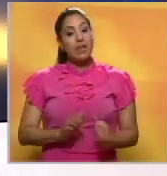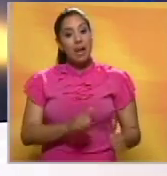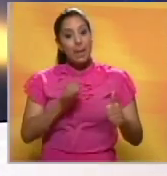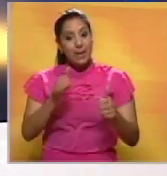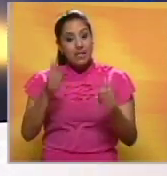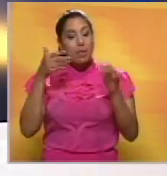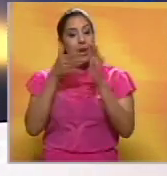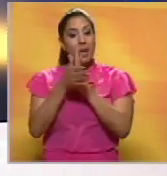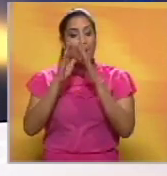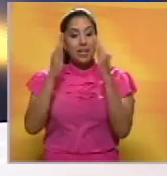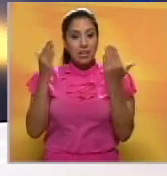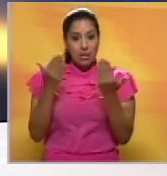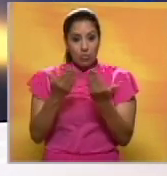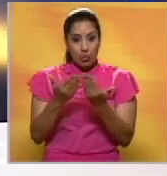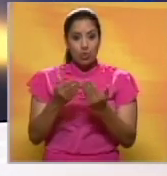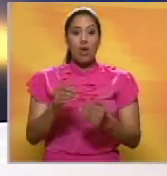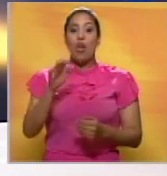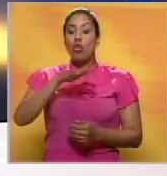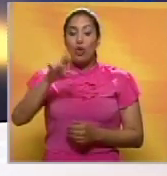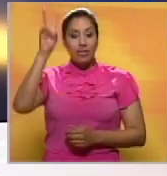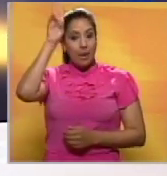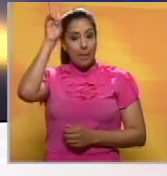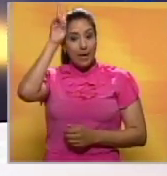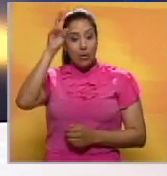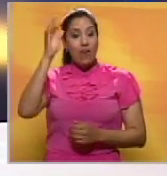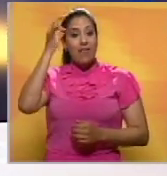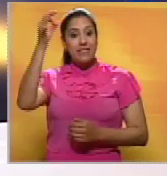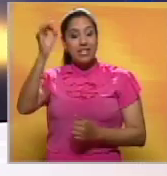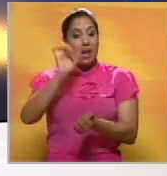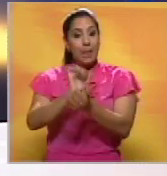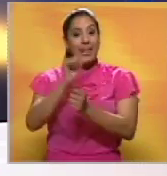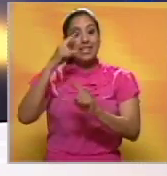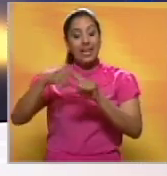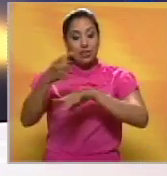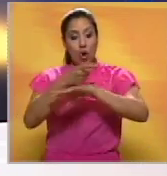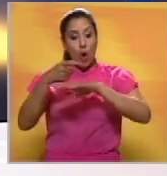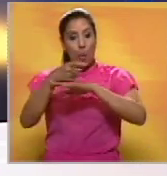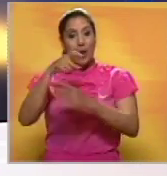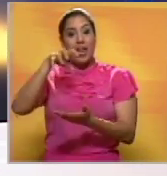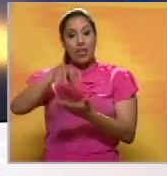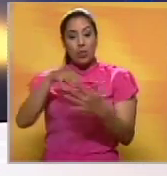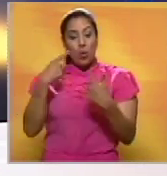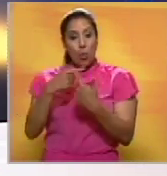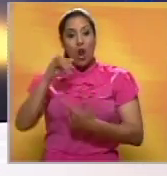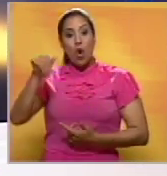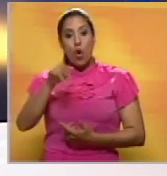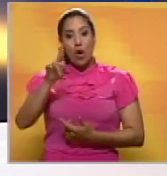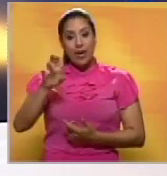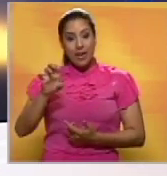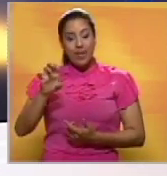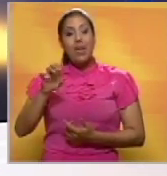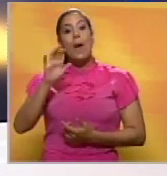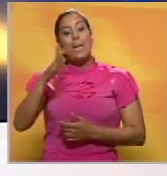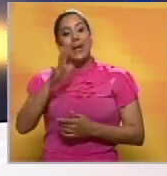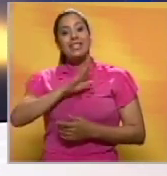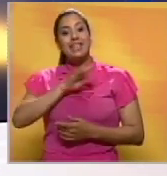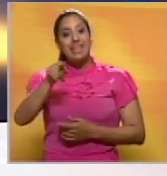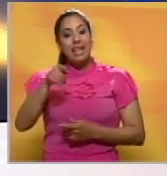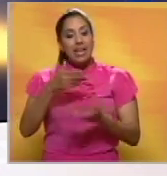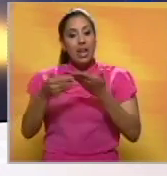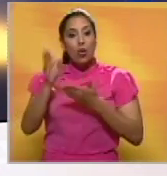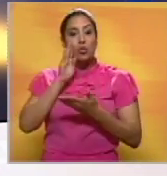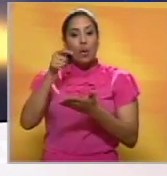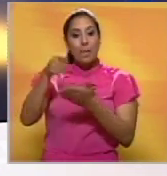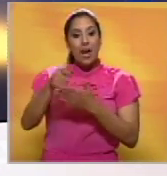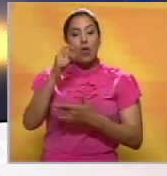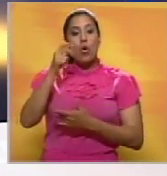Iniciamos nuestro recorrido por lo que pasa en el mundo en Perú, donde la Fiscalía detuvo al exgobernador regional de Cusco, Jorge Acurio, por presuntamente negociar